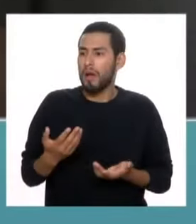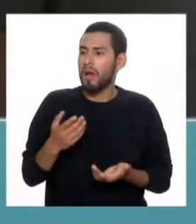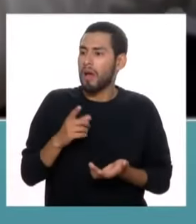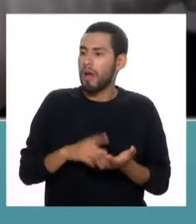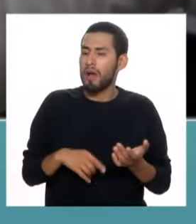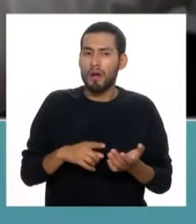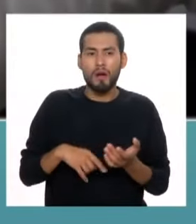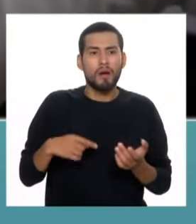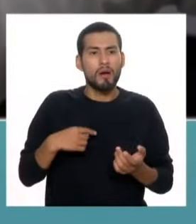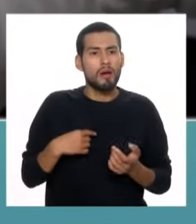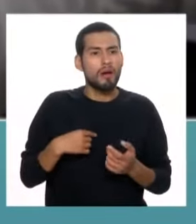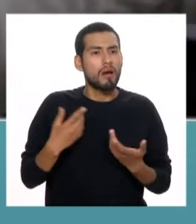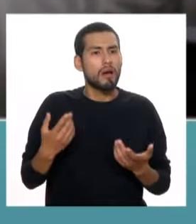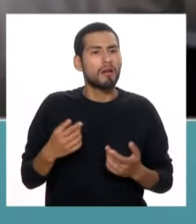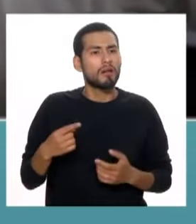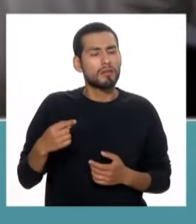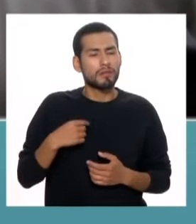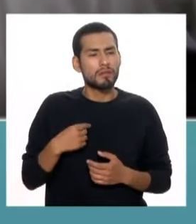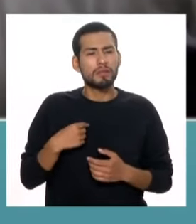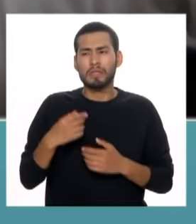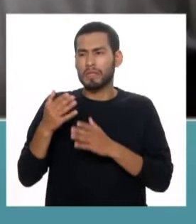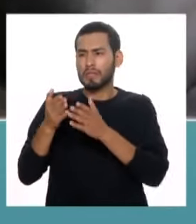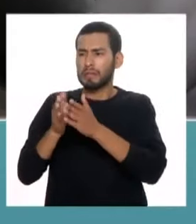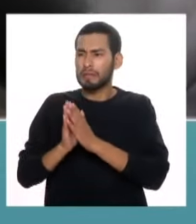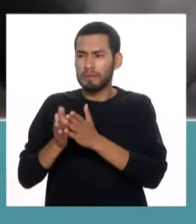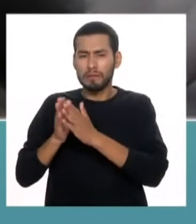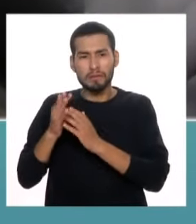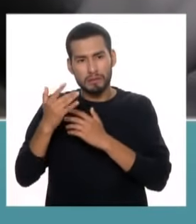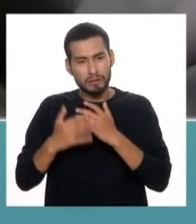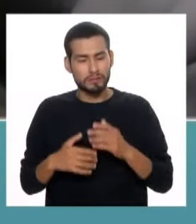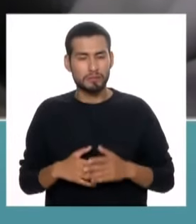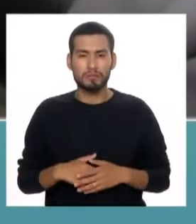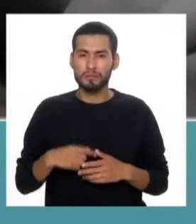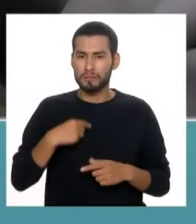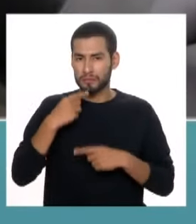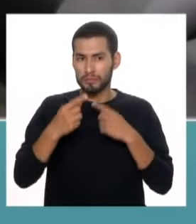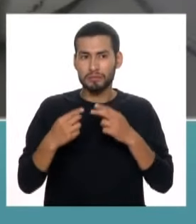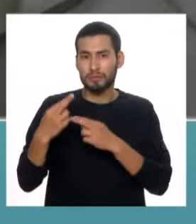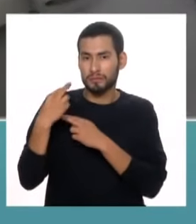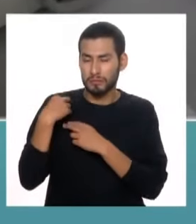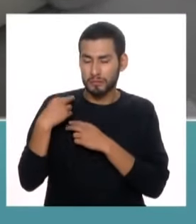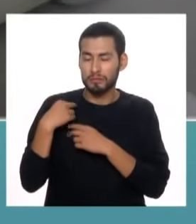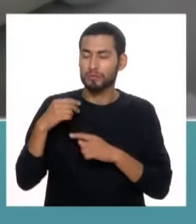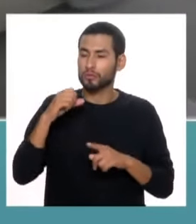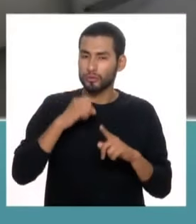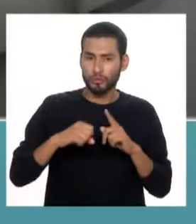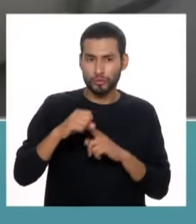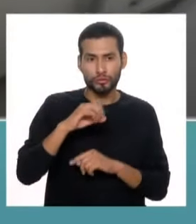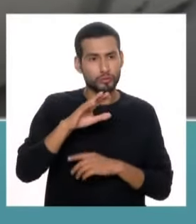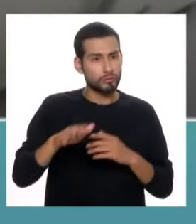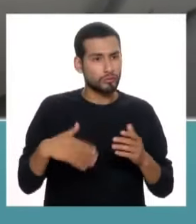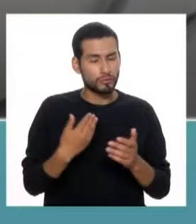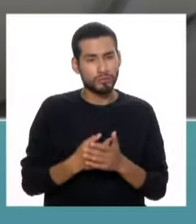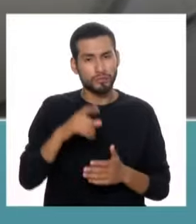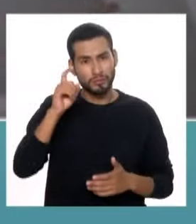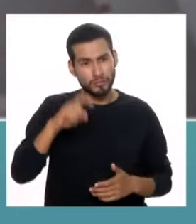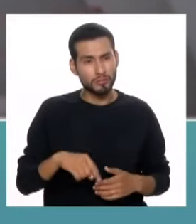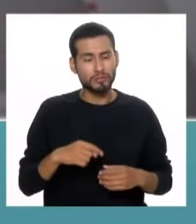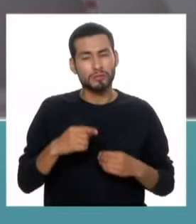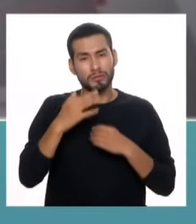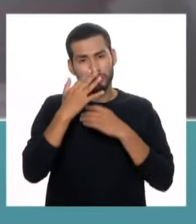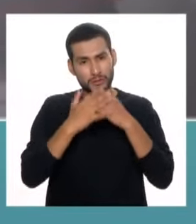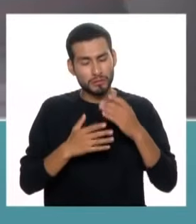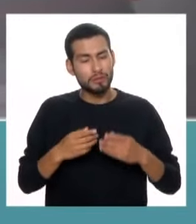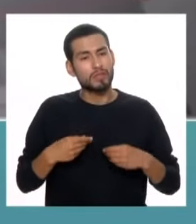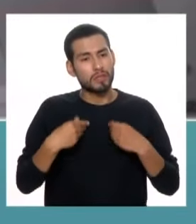para evitar que estemos pidiendo sangre? Hablamos de responsabilidad social. Todos deberíamos donar